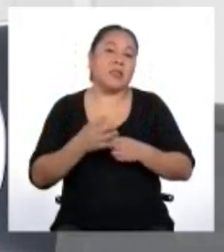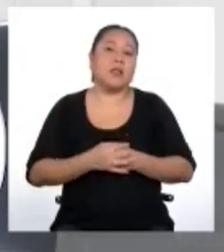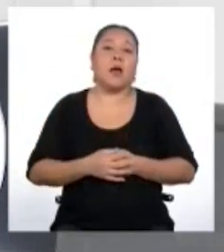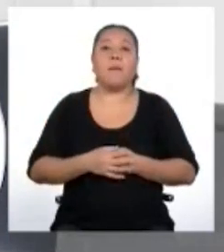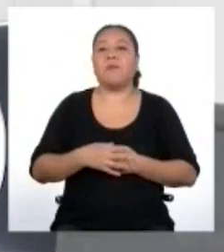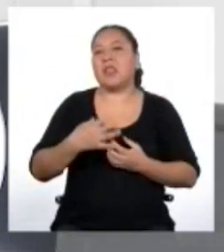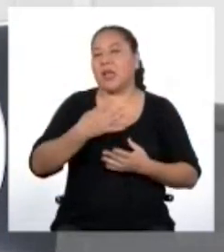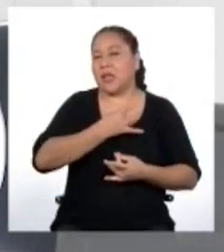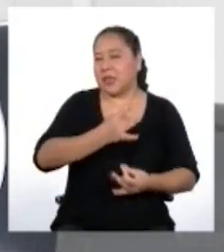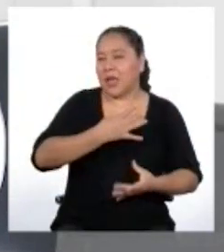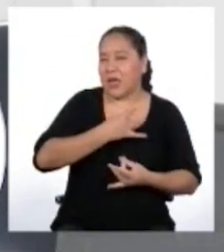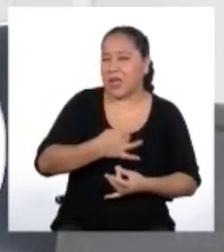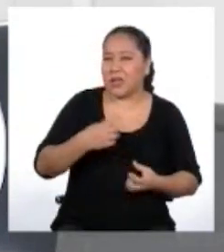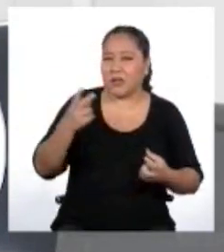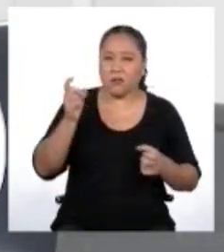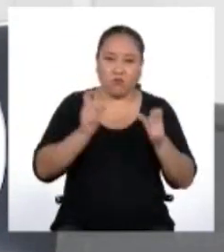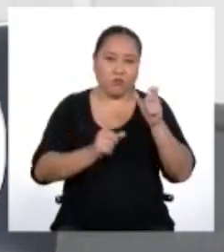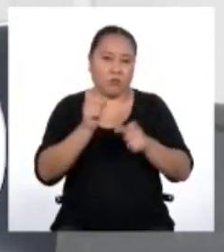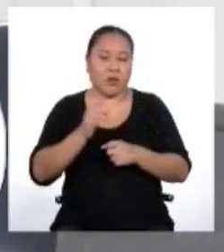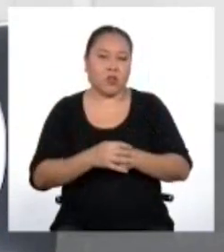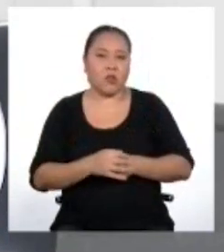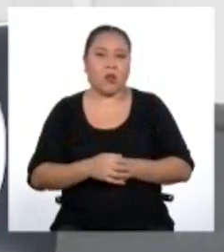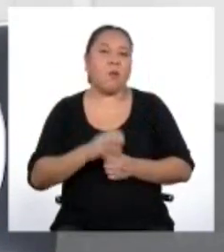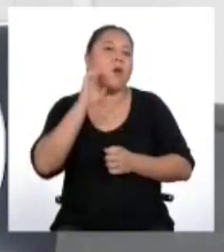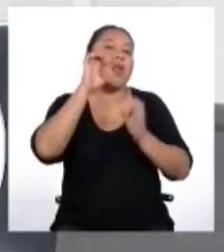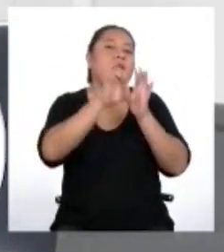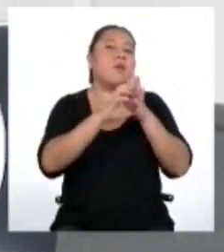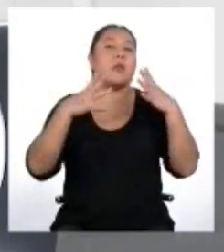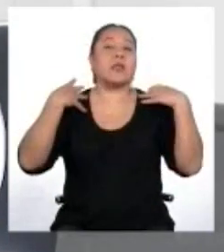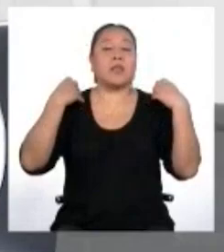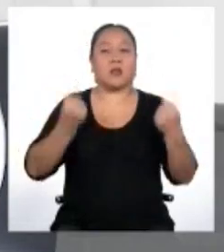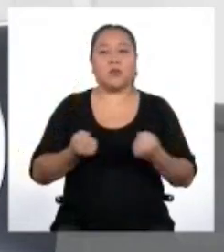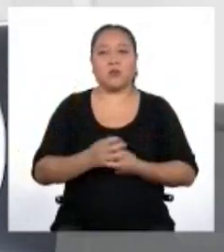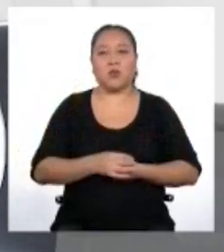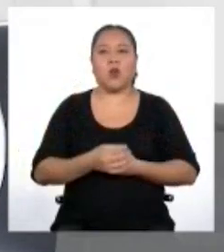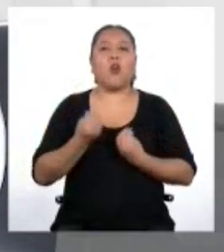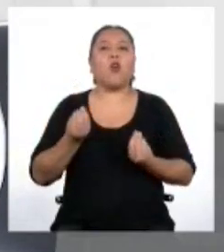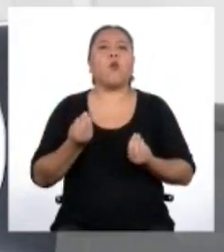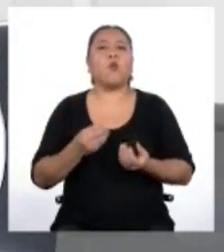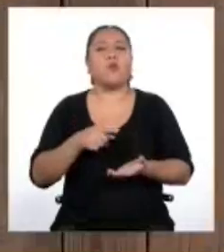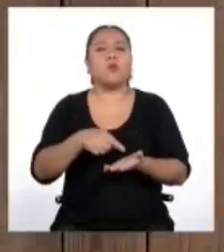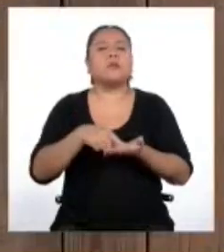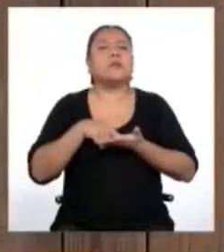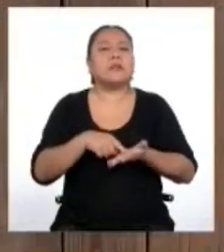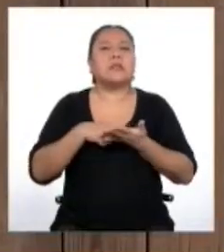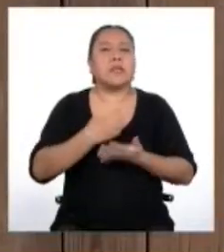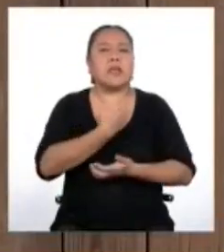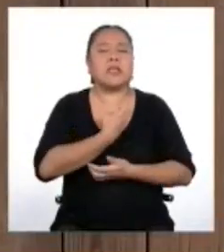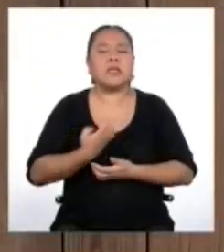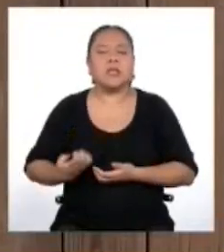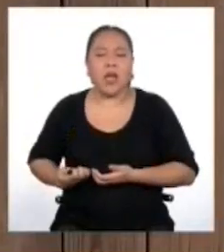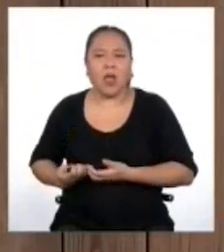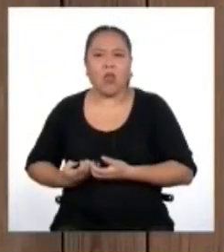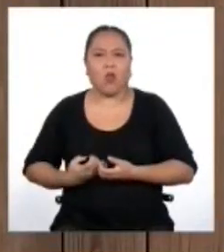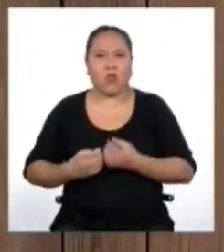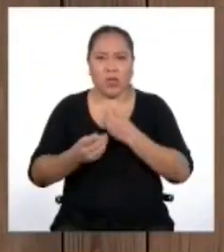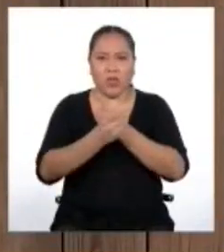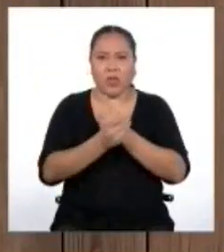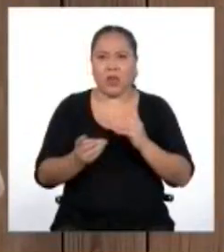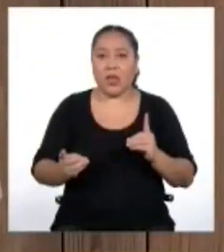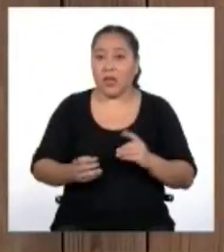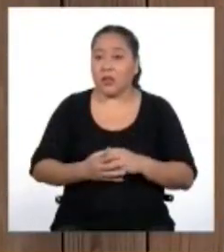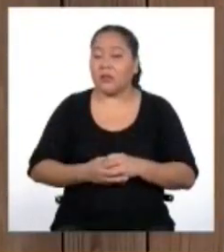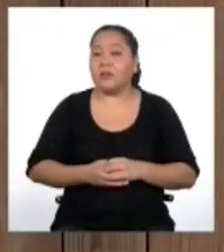este caso. Entonces, ¿qué podría exigirle un Estado de Derecho a la ciudadanía? Si bien el Estado de Derecho es